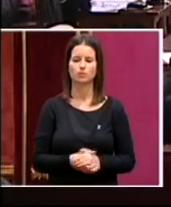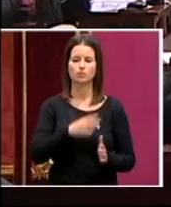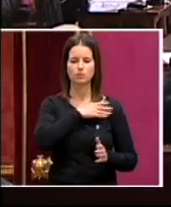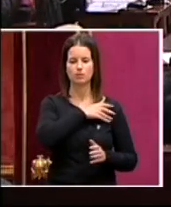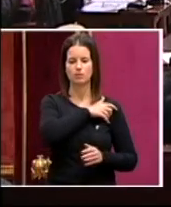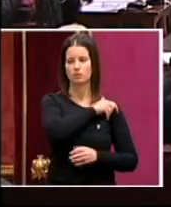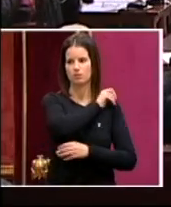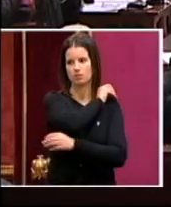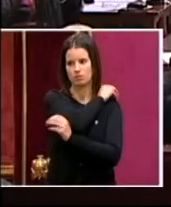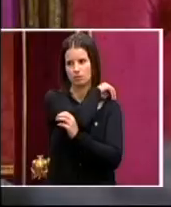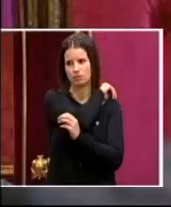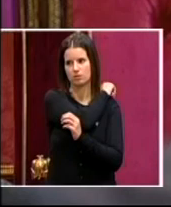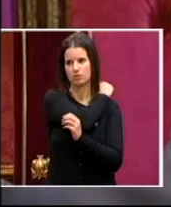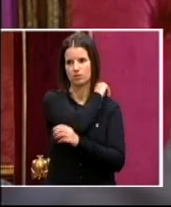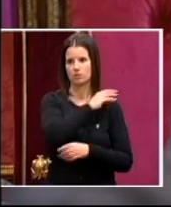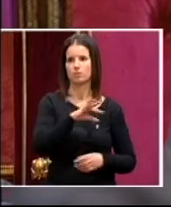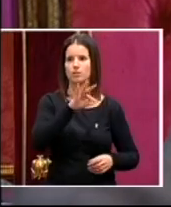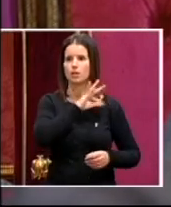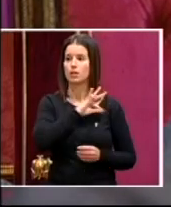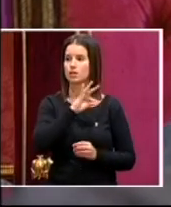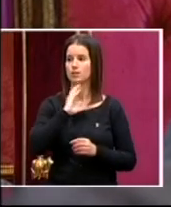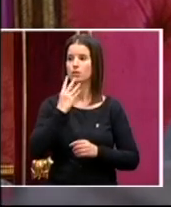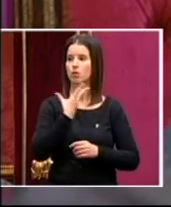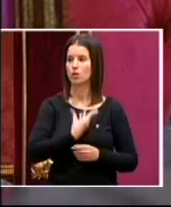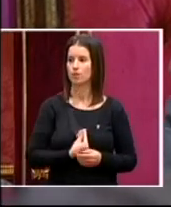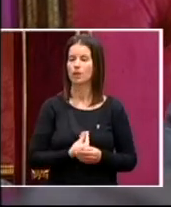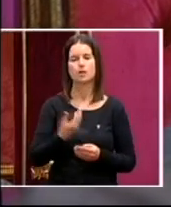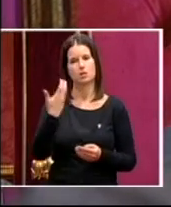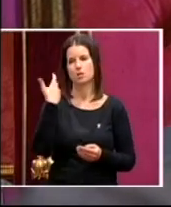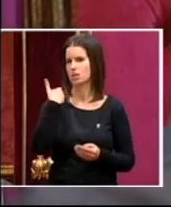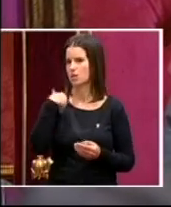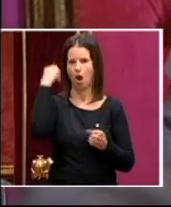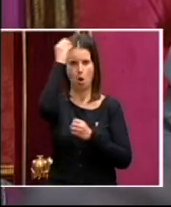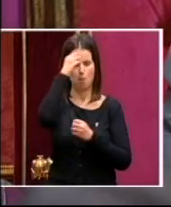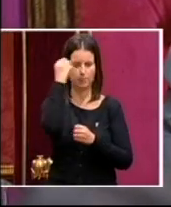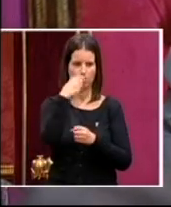Gracias, señora Riva. Señor Ibares, no, ha quedado fijada su posición anterior,